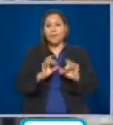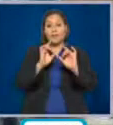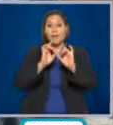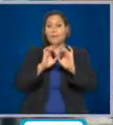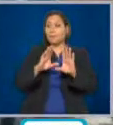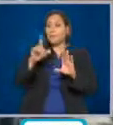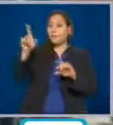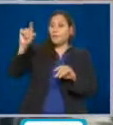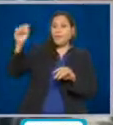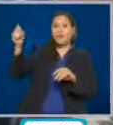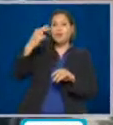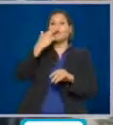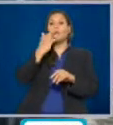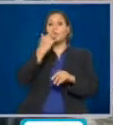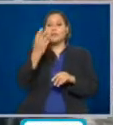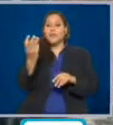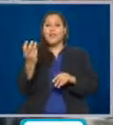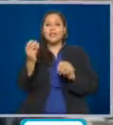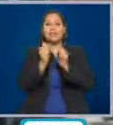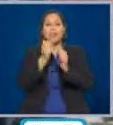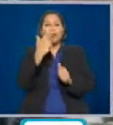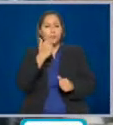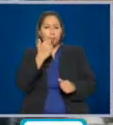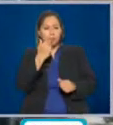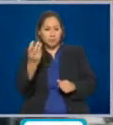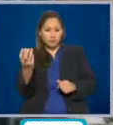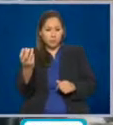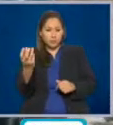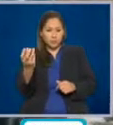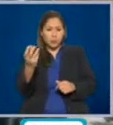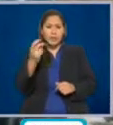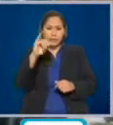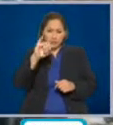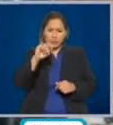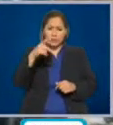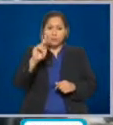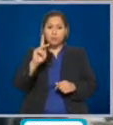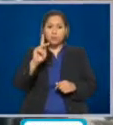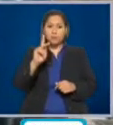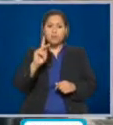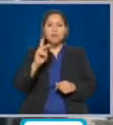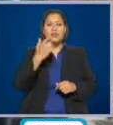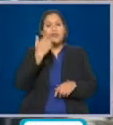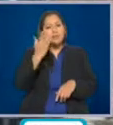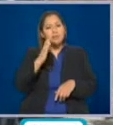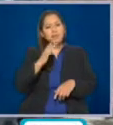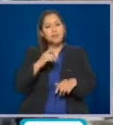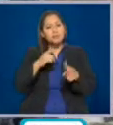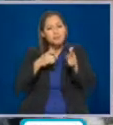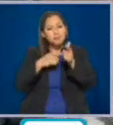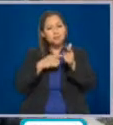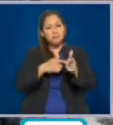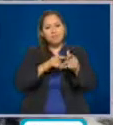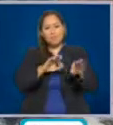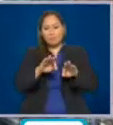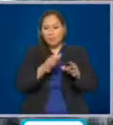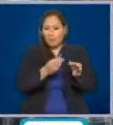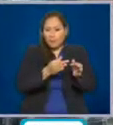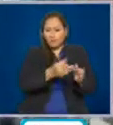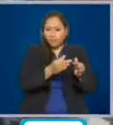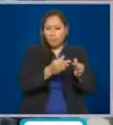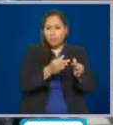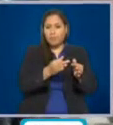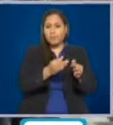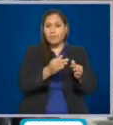dulce cristalizado nada más y nada más. Pues también, pero queremos dar un paso más adelante con nuestra calidad de trabajo,